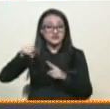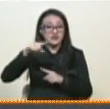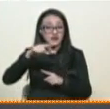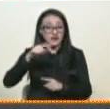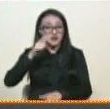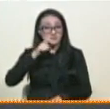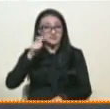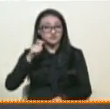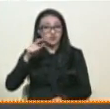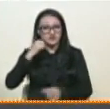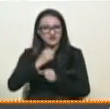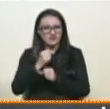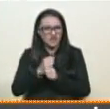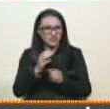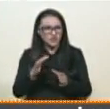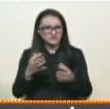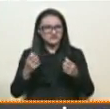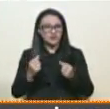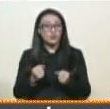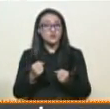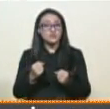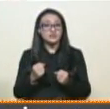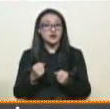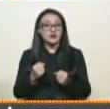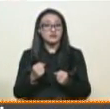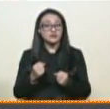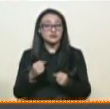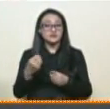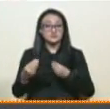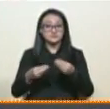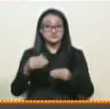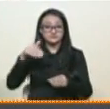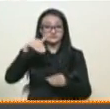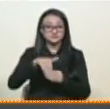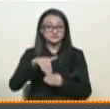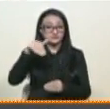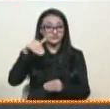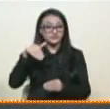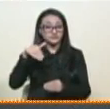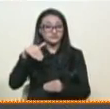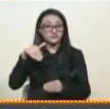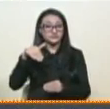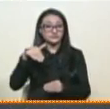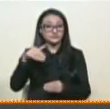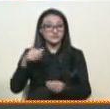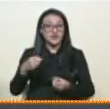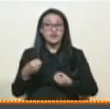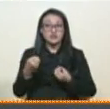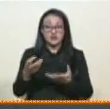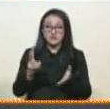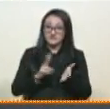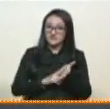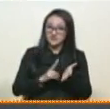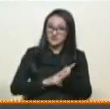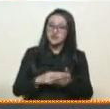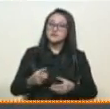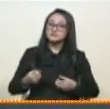contienda tener como la seguridad de que las cosas que se están haciendo le dan una razonabilidad, le dan